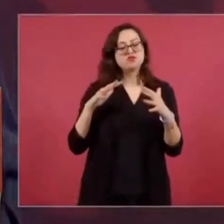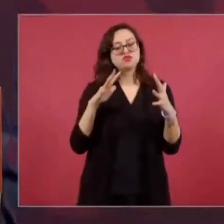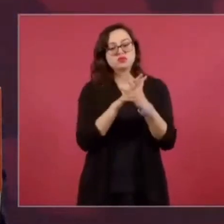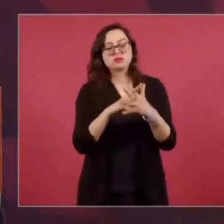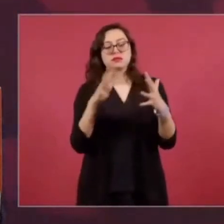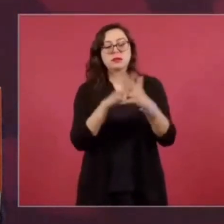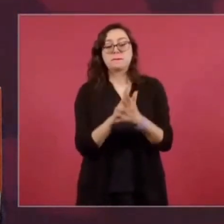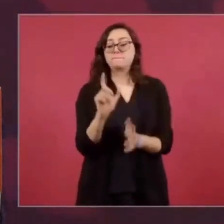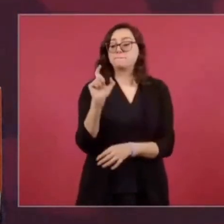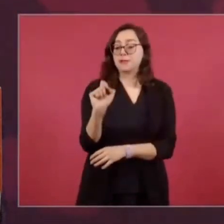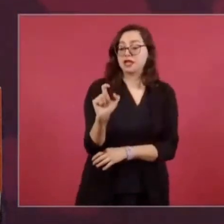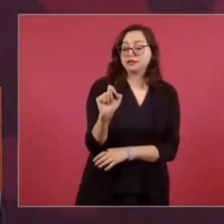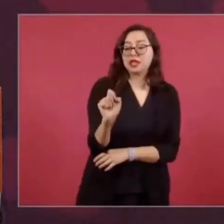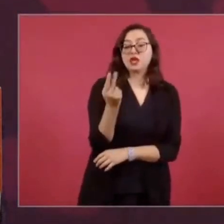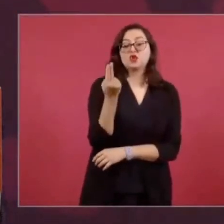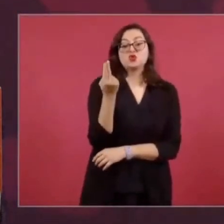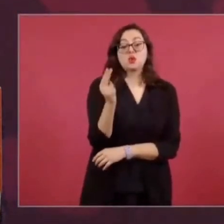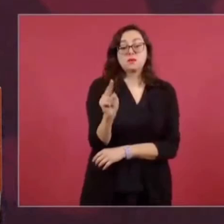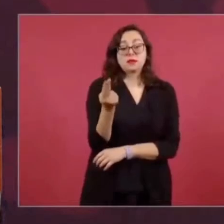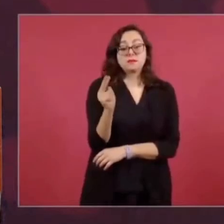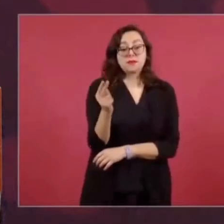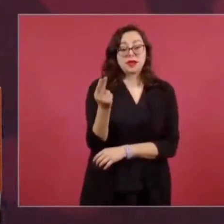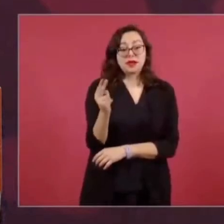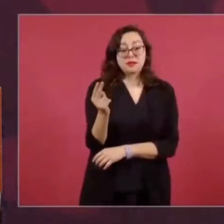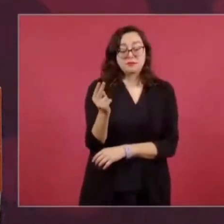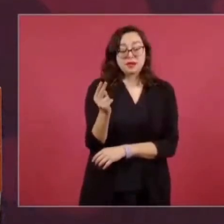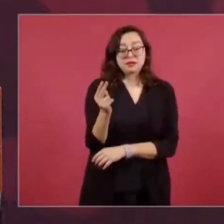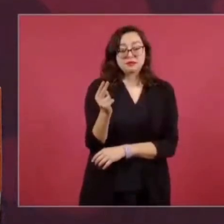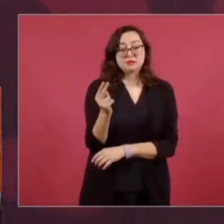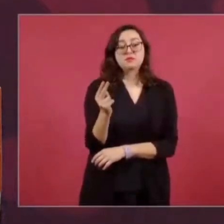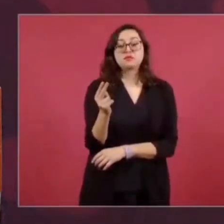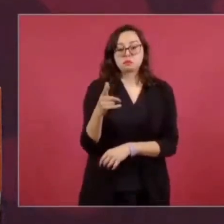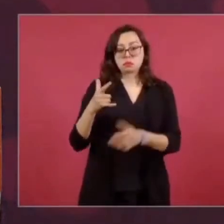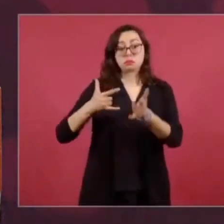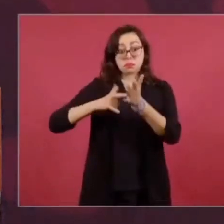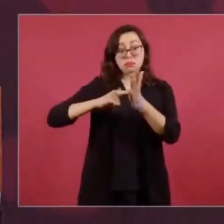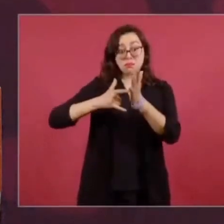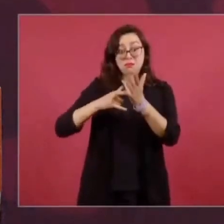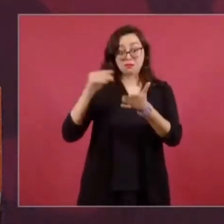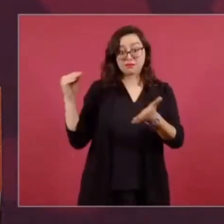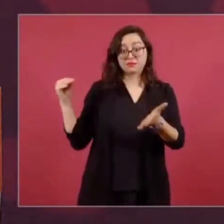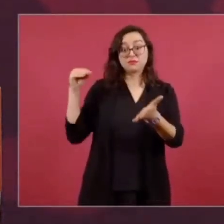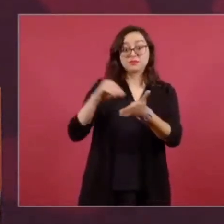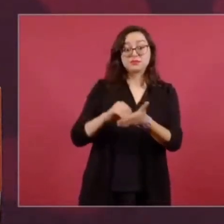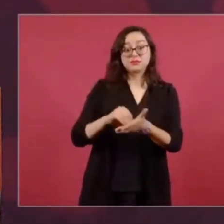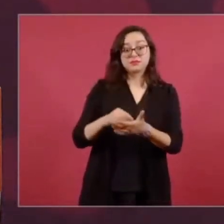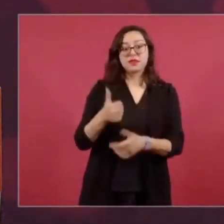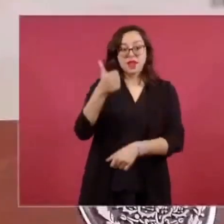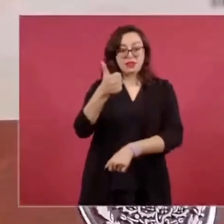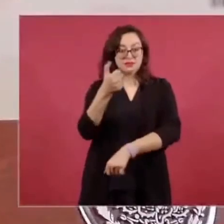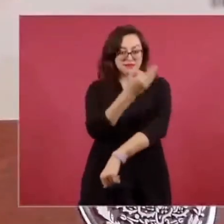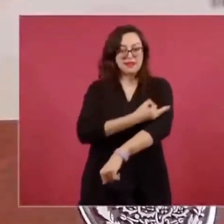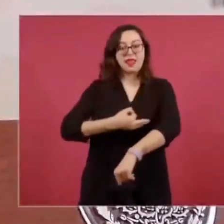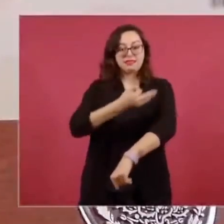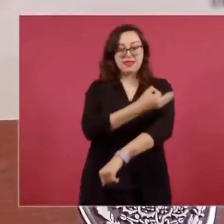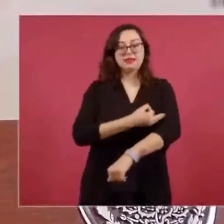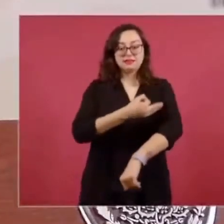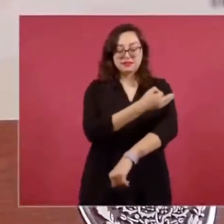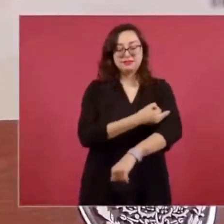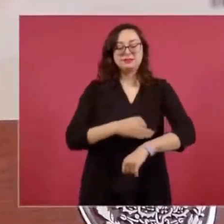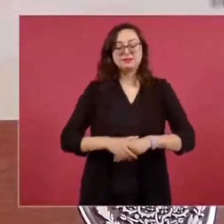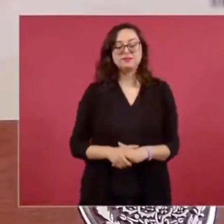de noviembre, hasta le pone hora, 6 de la tarde.